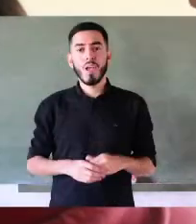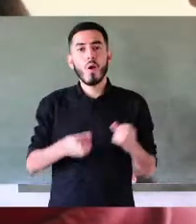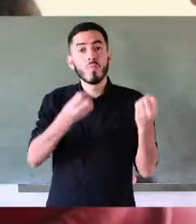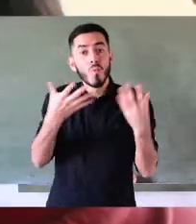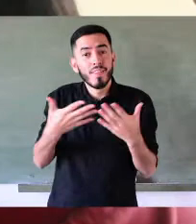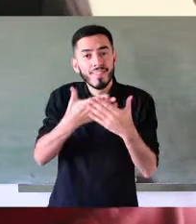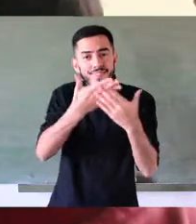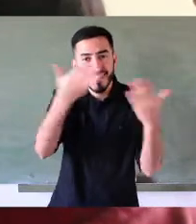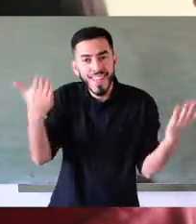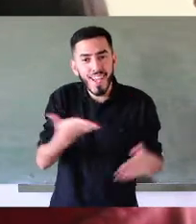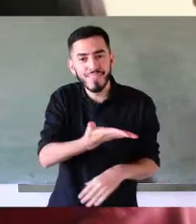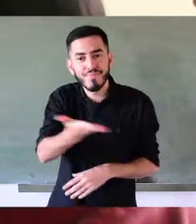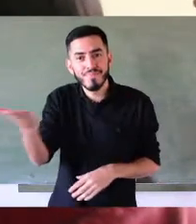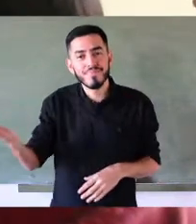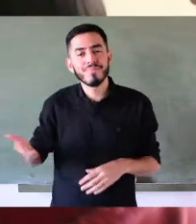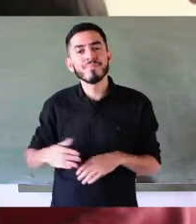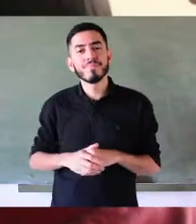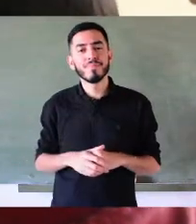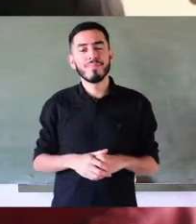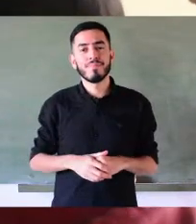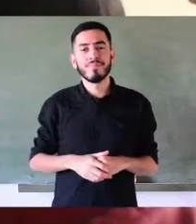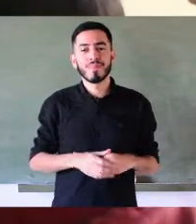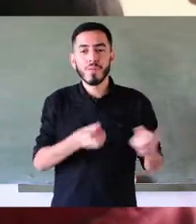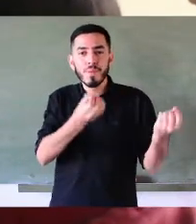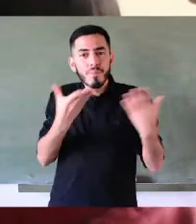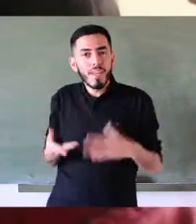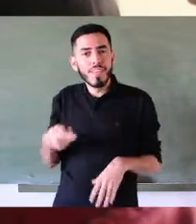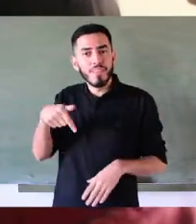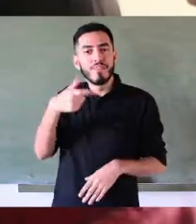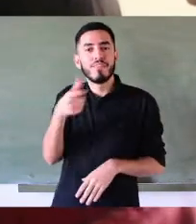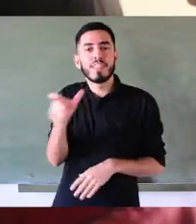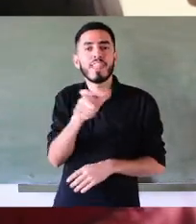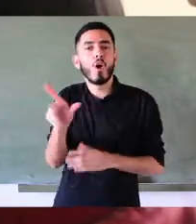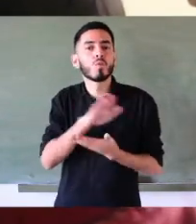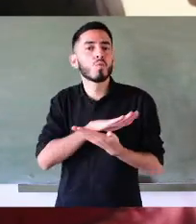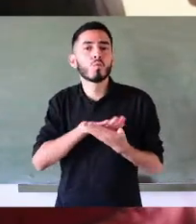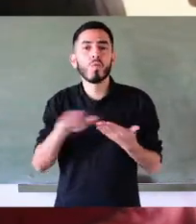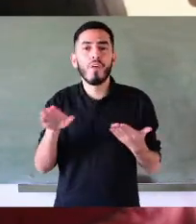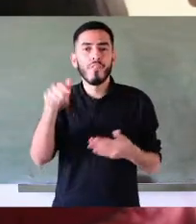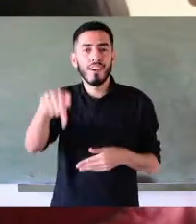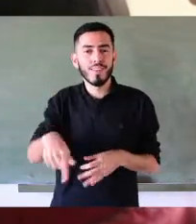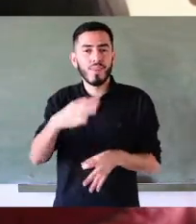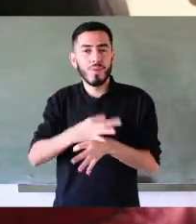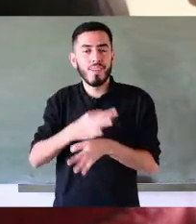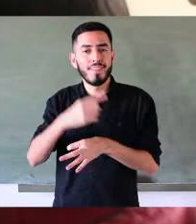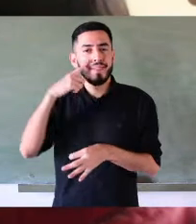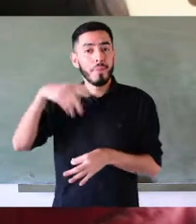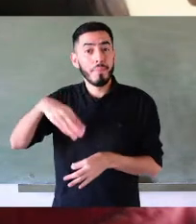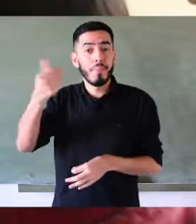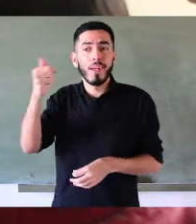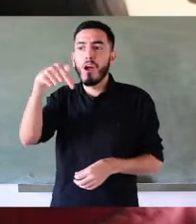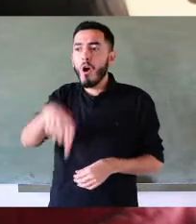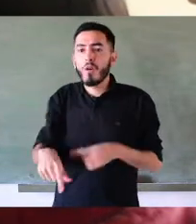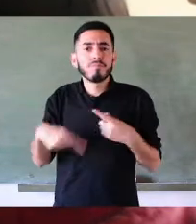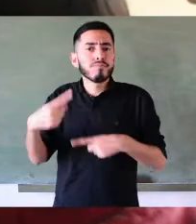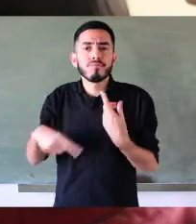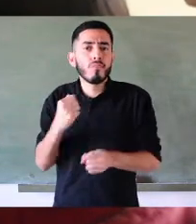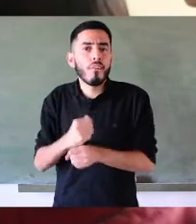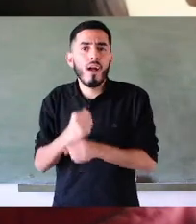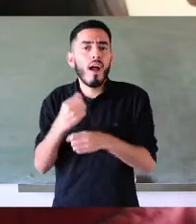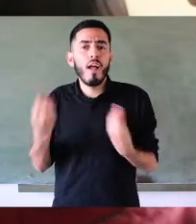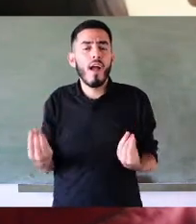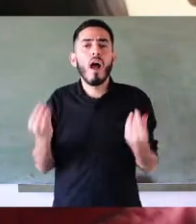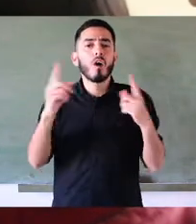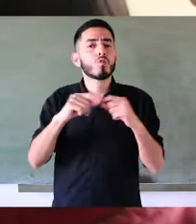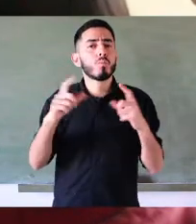Buenos días, bienvenidos a este nuevo video tutorial del Instituto María Auxiliadora. Hoy vamos a continuar trabajando